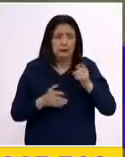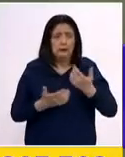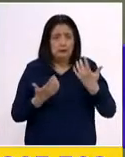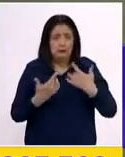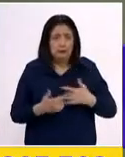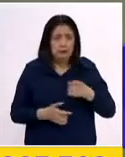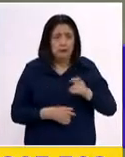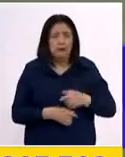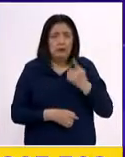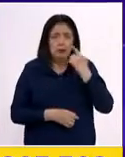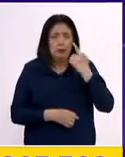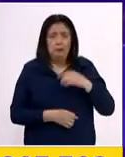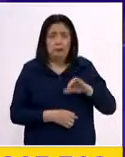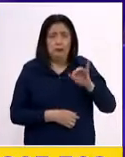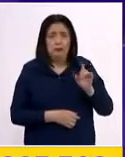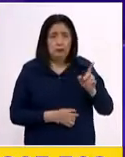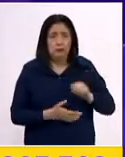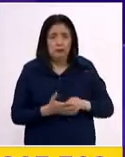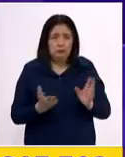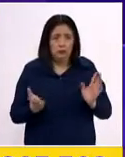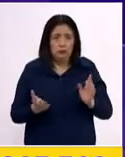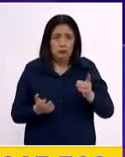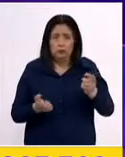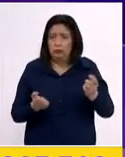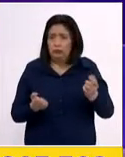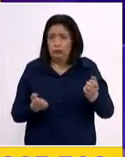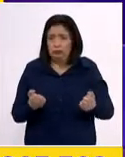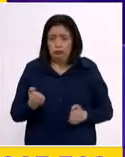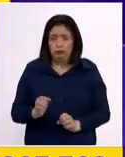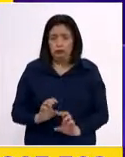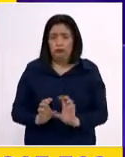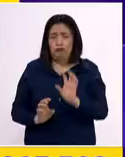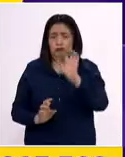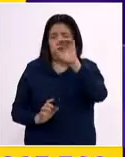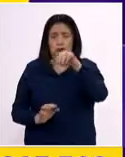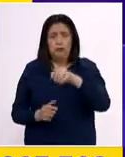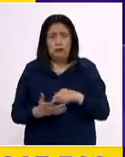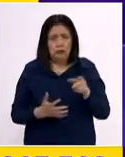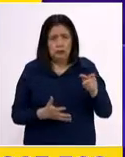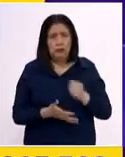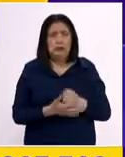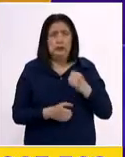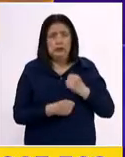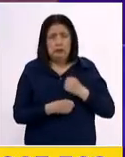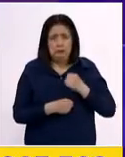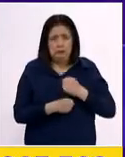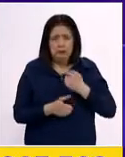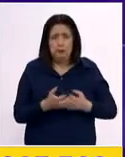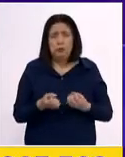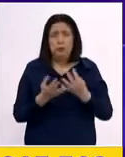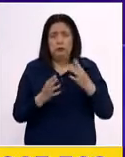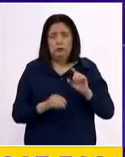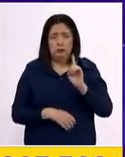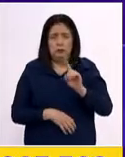a Johnny Paredes. Como por arte de magia, su retroexcavadora, que le costó años de trabajo y valorizada